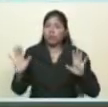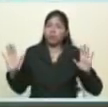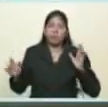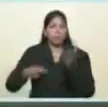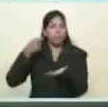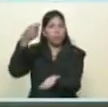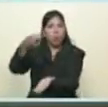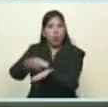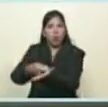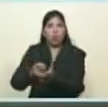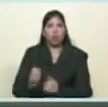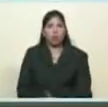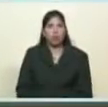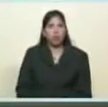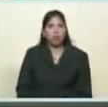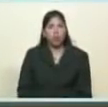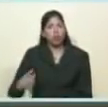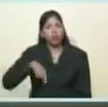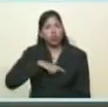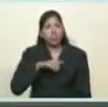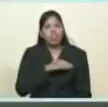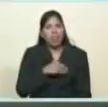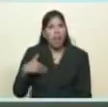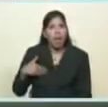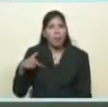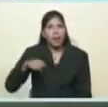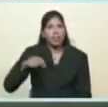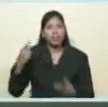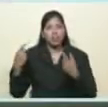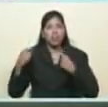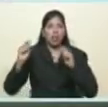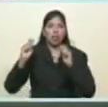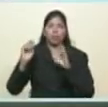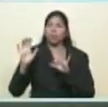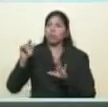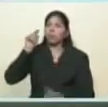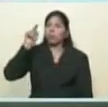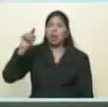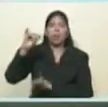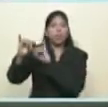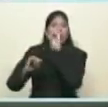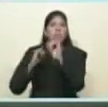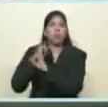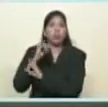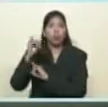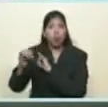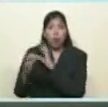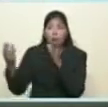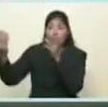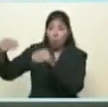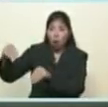Nuestra intención es seguir cumpliendo internacionalmente,